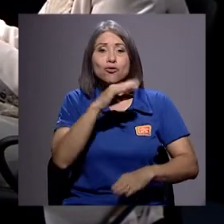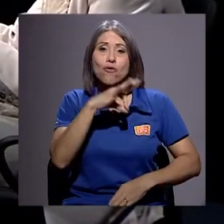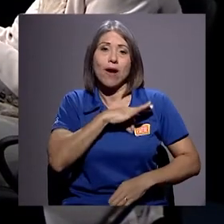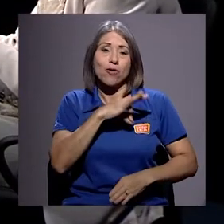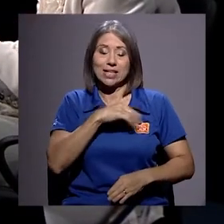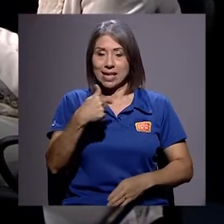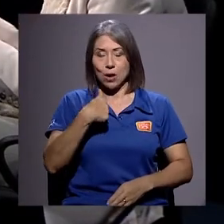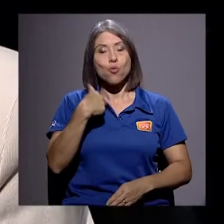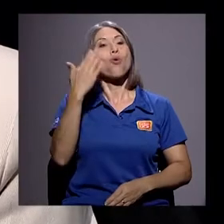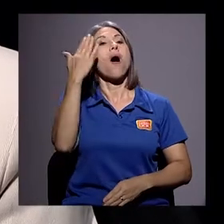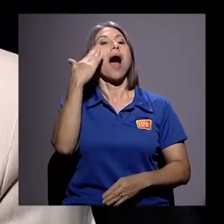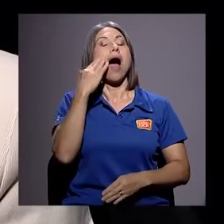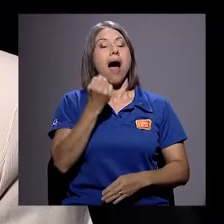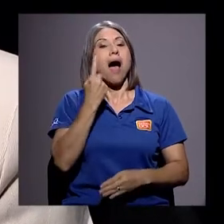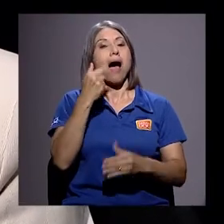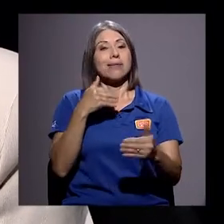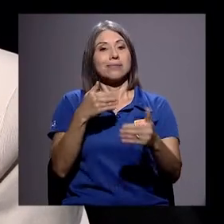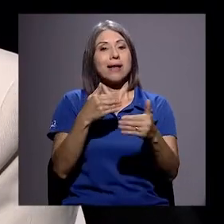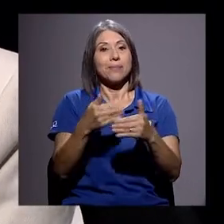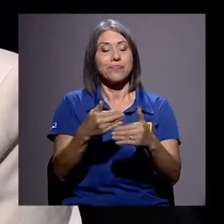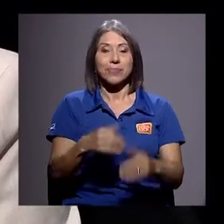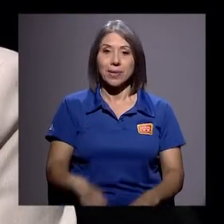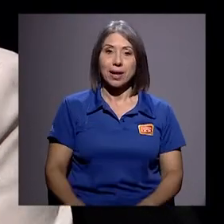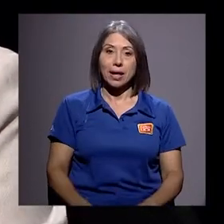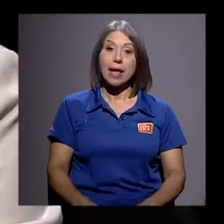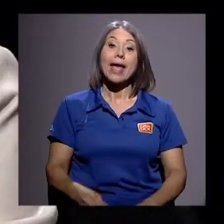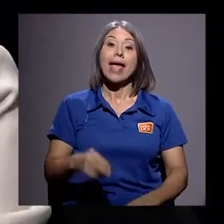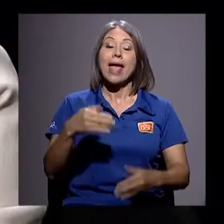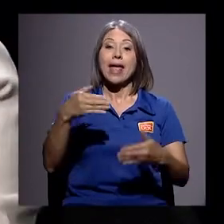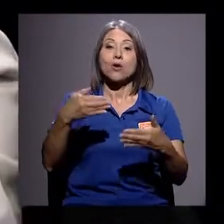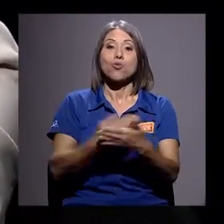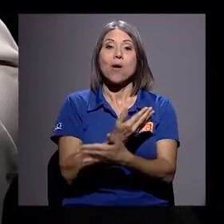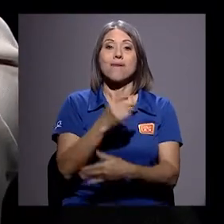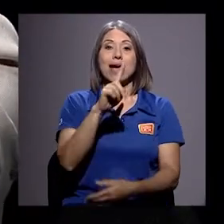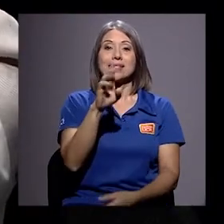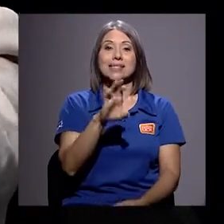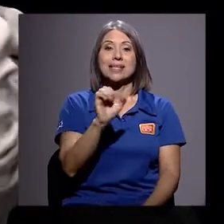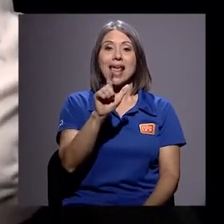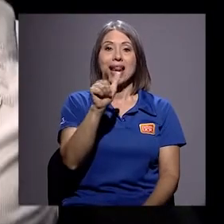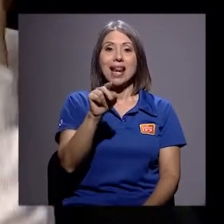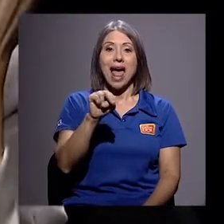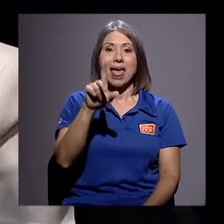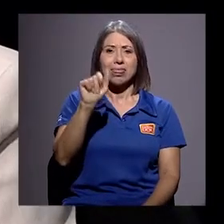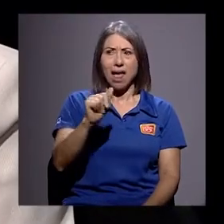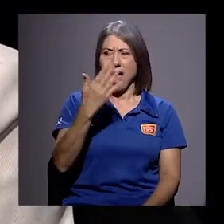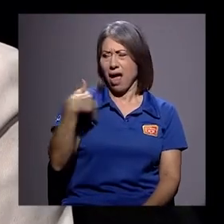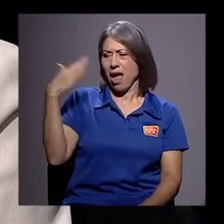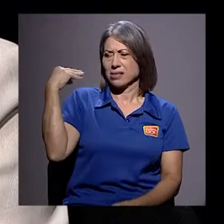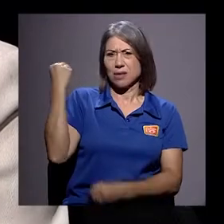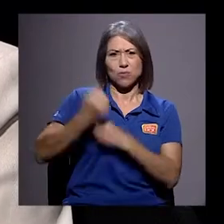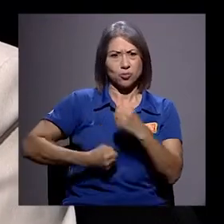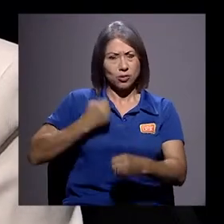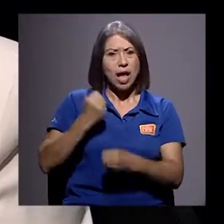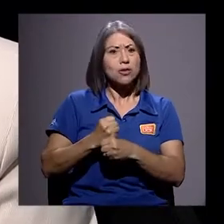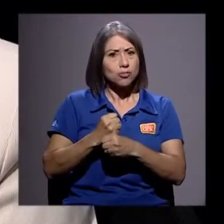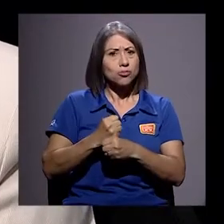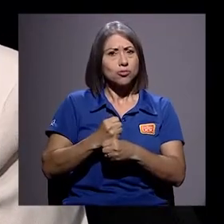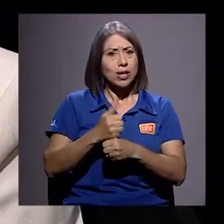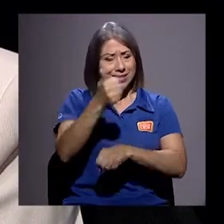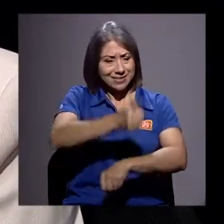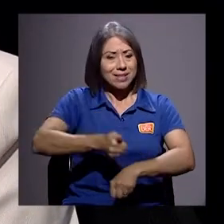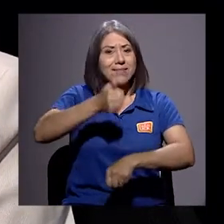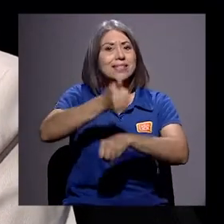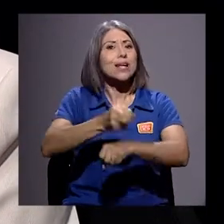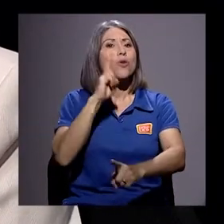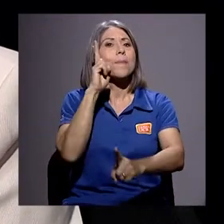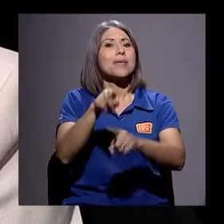favorece esa cercanía en nueva zelanda en cambio adoptaron hace veintipico de años el mismo sistema que